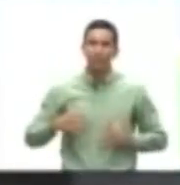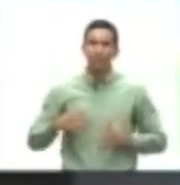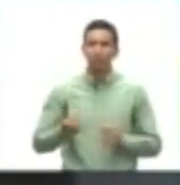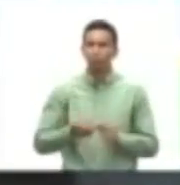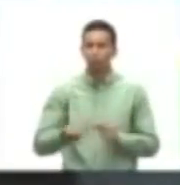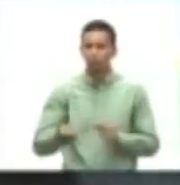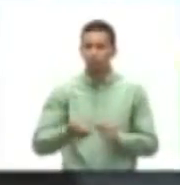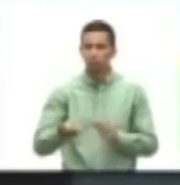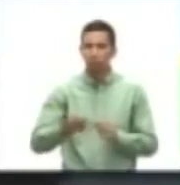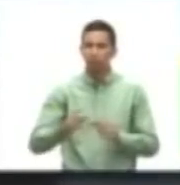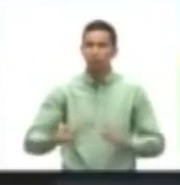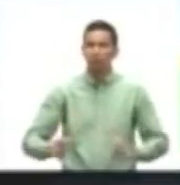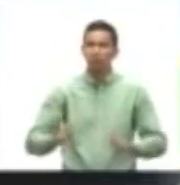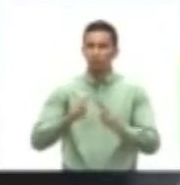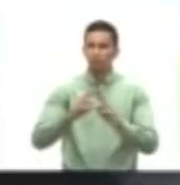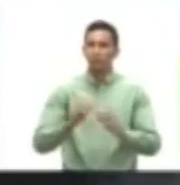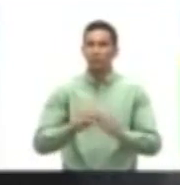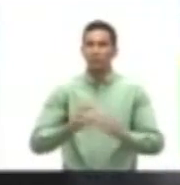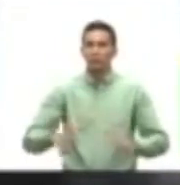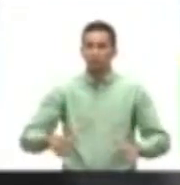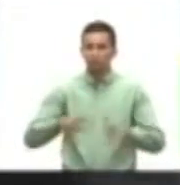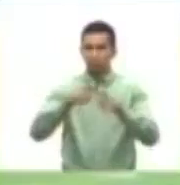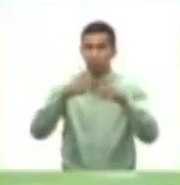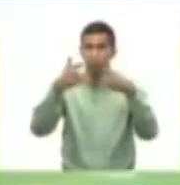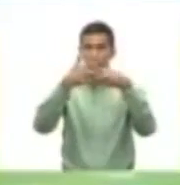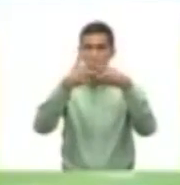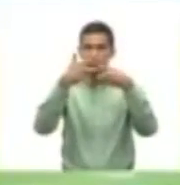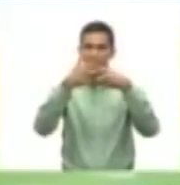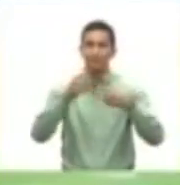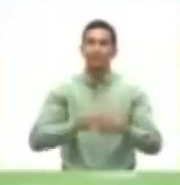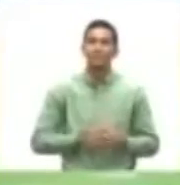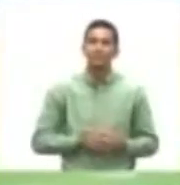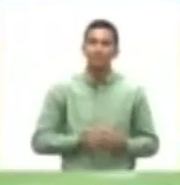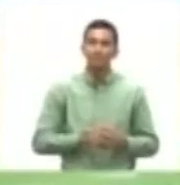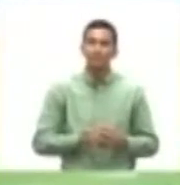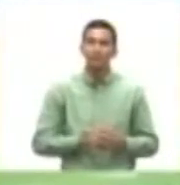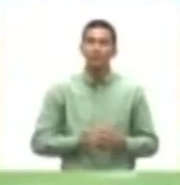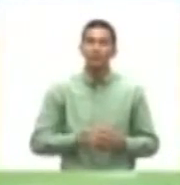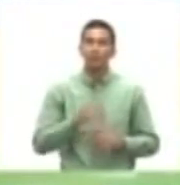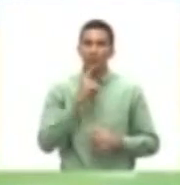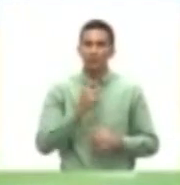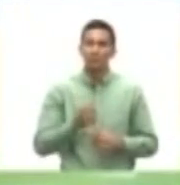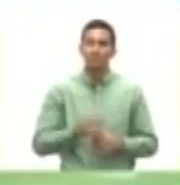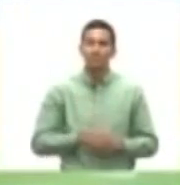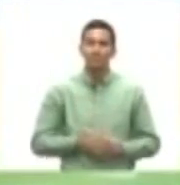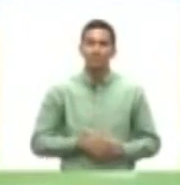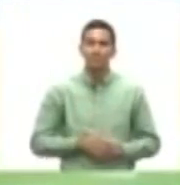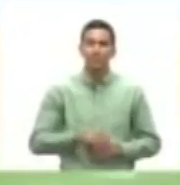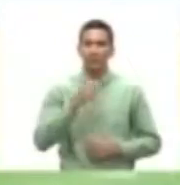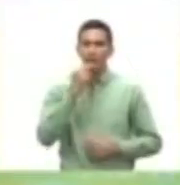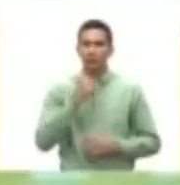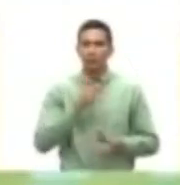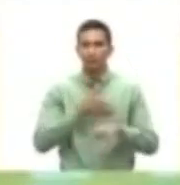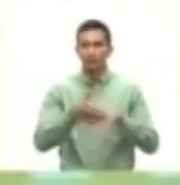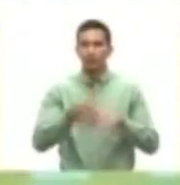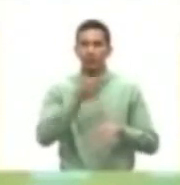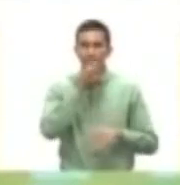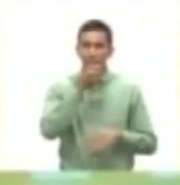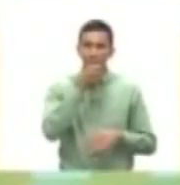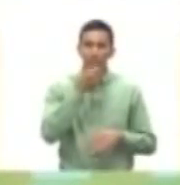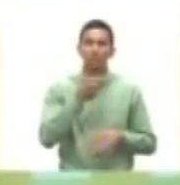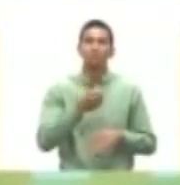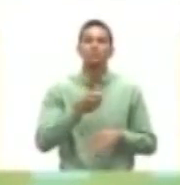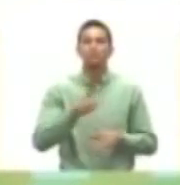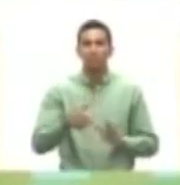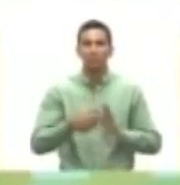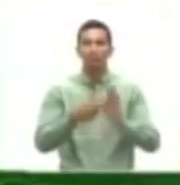más bien que habrían ocasionado su deceso. Bien, con esta información hacemos una nueva pausa en las noticias y en breve volvemos con la actualidad